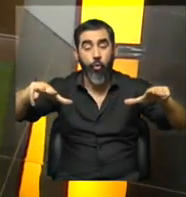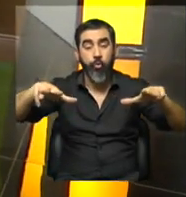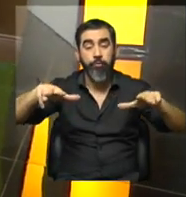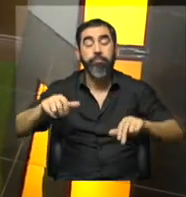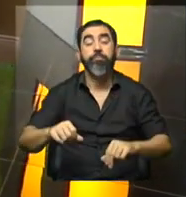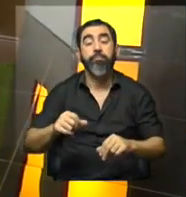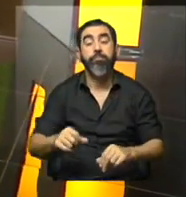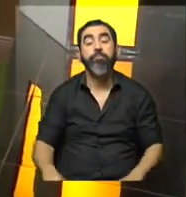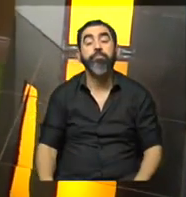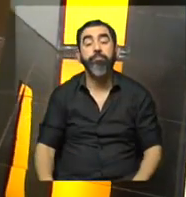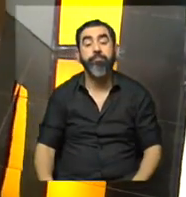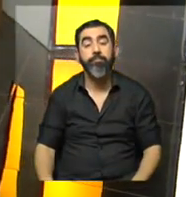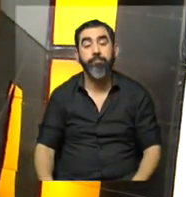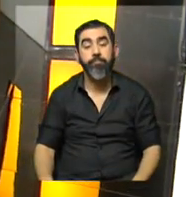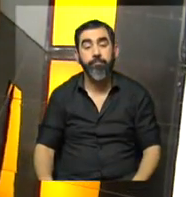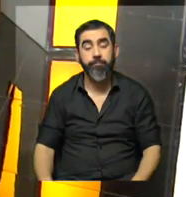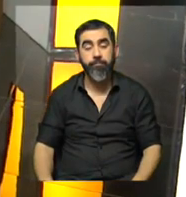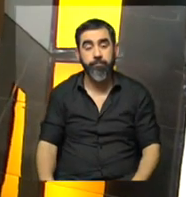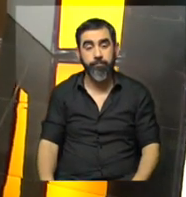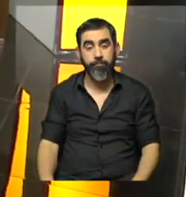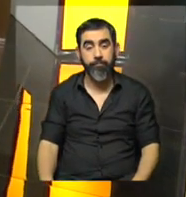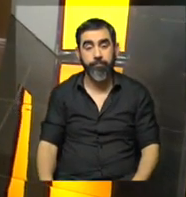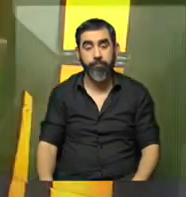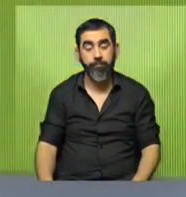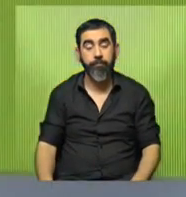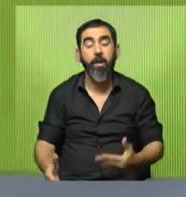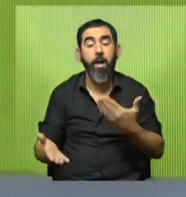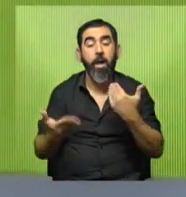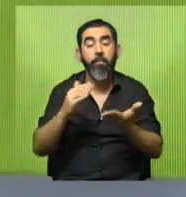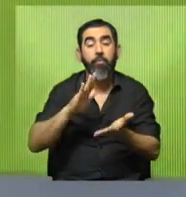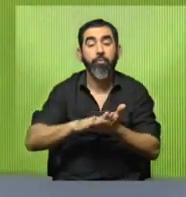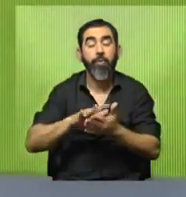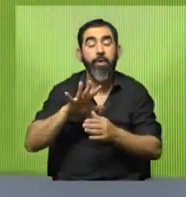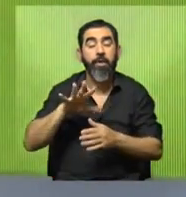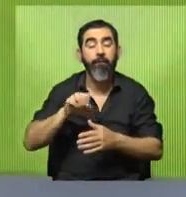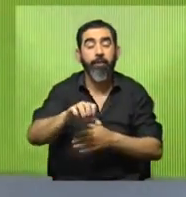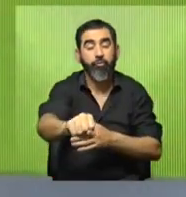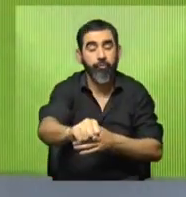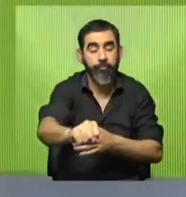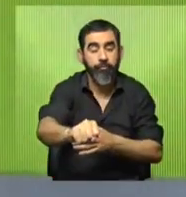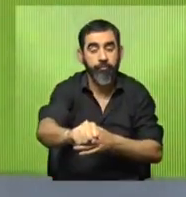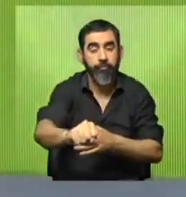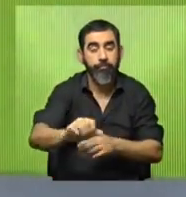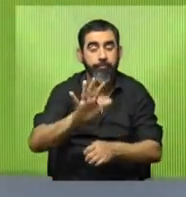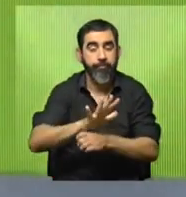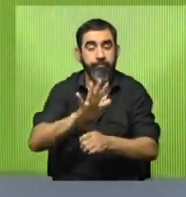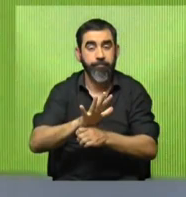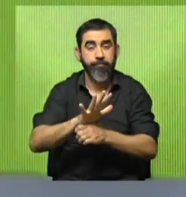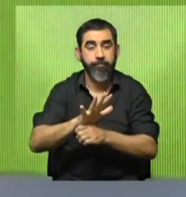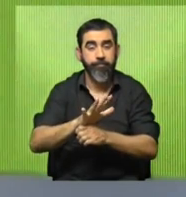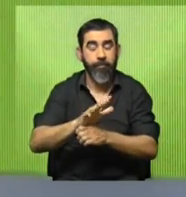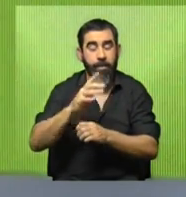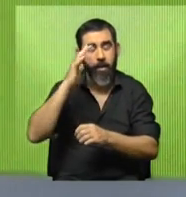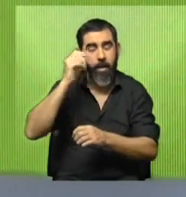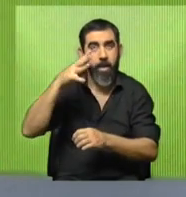para controlar invasores. Nos vamos a eso. Nos vamos a hablar de invasiones. Y así como dicho así, parece suena,